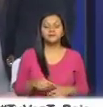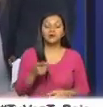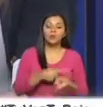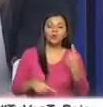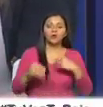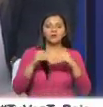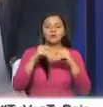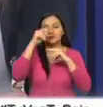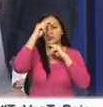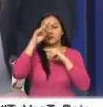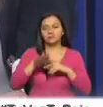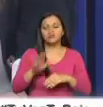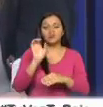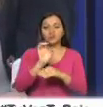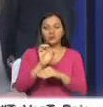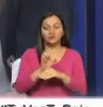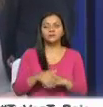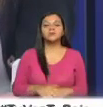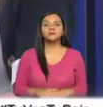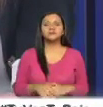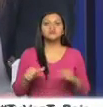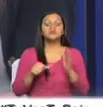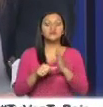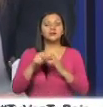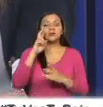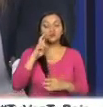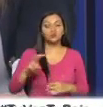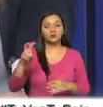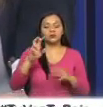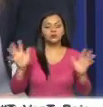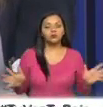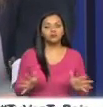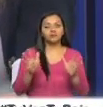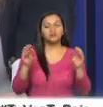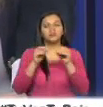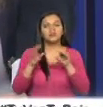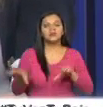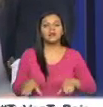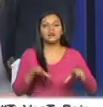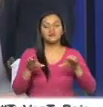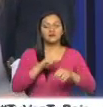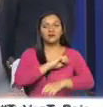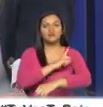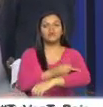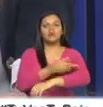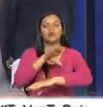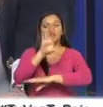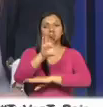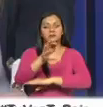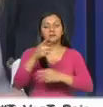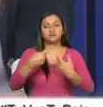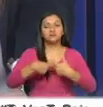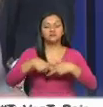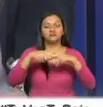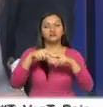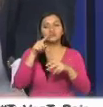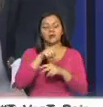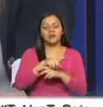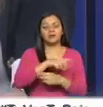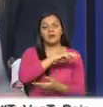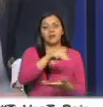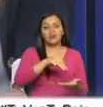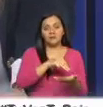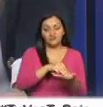Volvemos con noticias de Ecuador. El Ministerio de Turismo impulsa varias actividades para fortalecer la reactivación económica de Manabí.